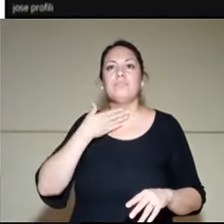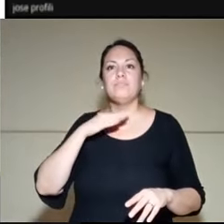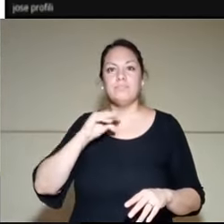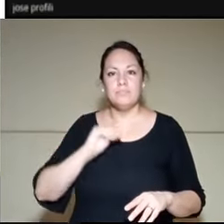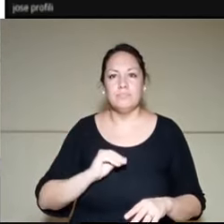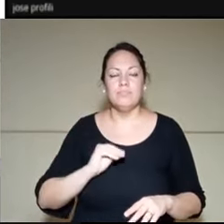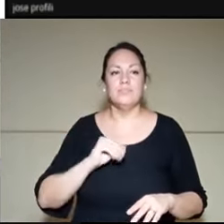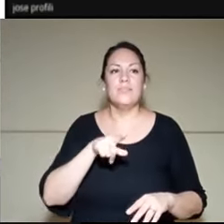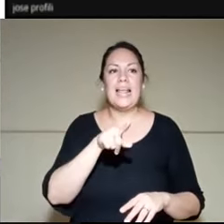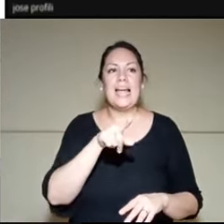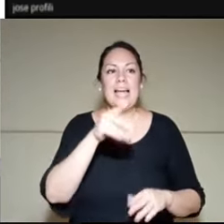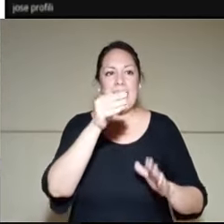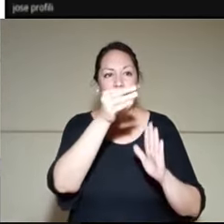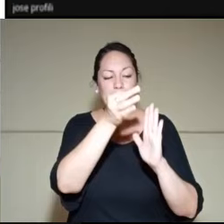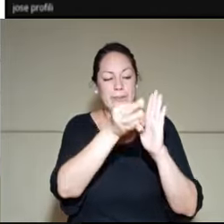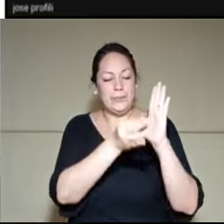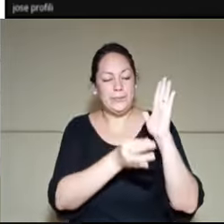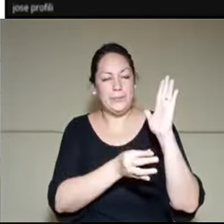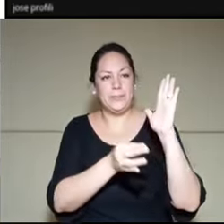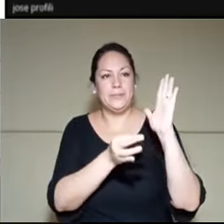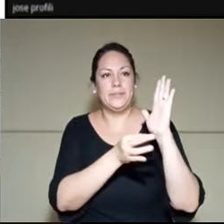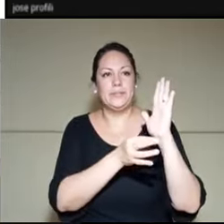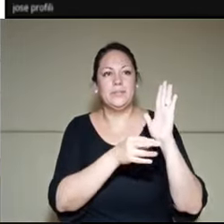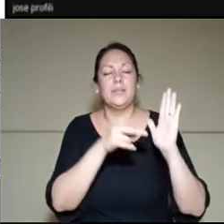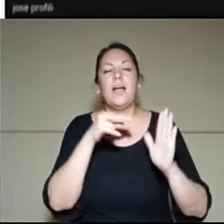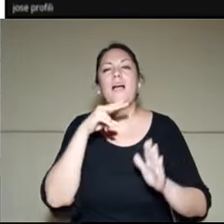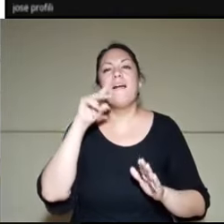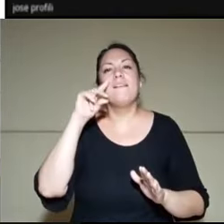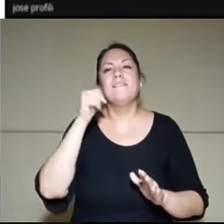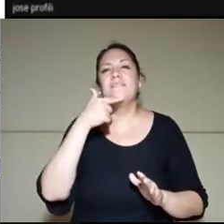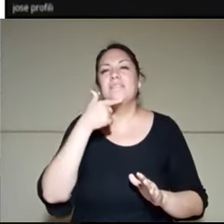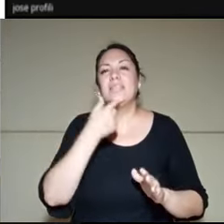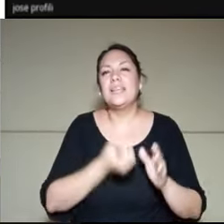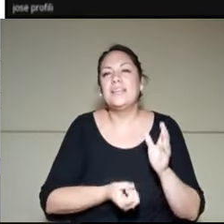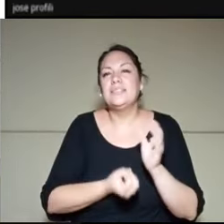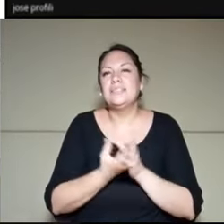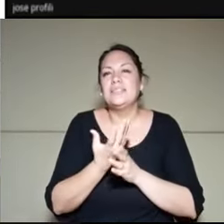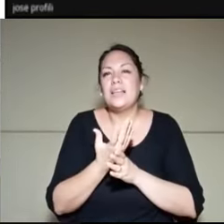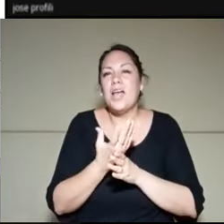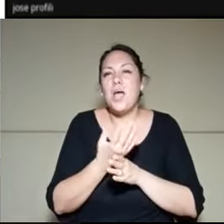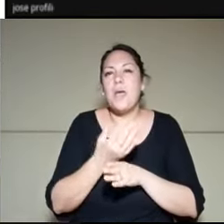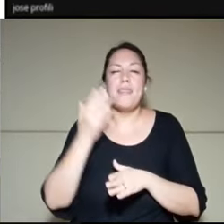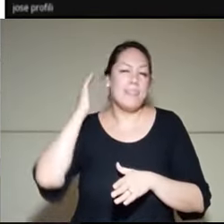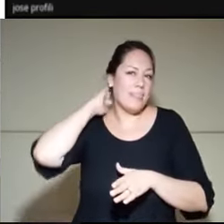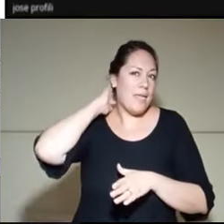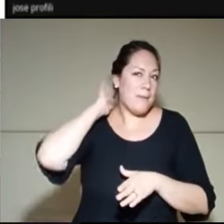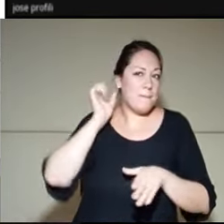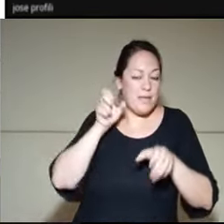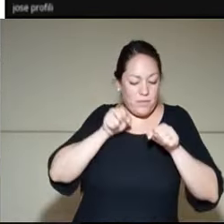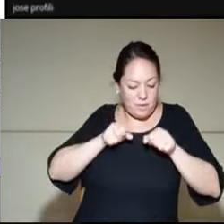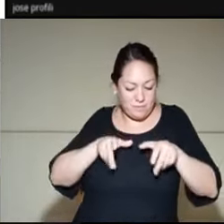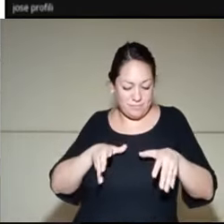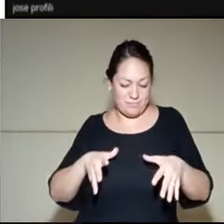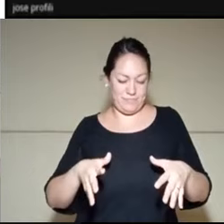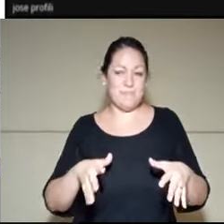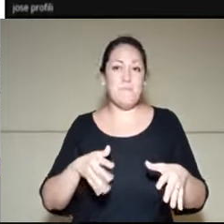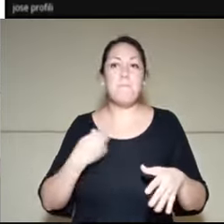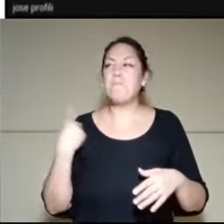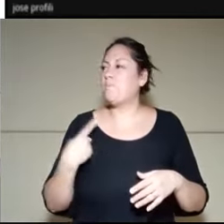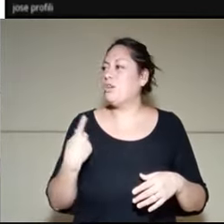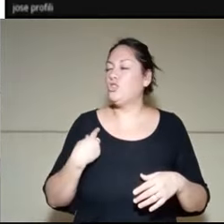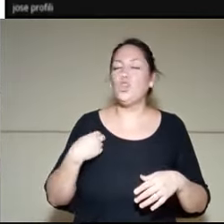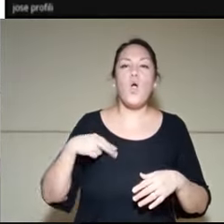De acá viajan las vías que bajan, ¿no es cierto? Nacen acá y bajan, llegan a la médula y después van a los nervios para que nosotros